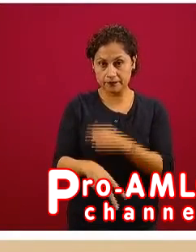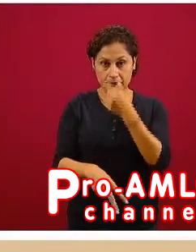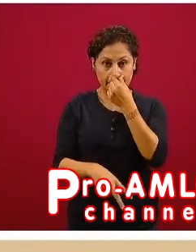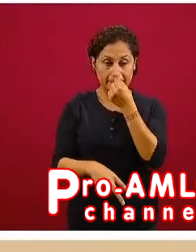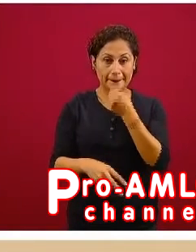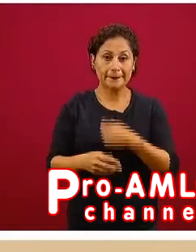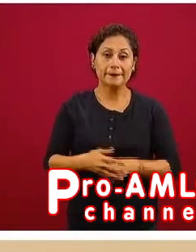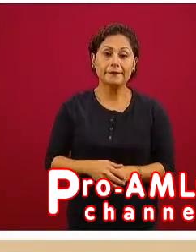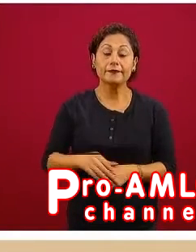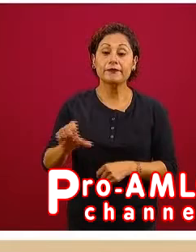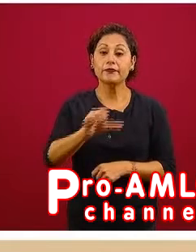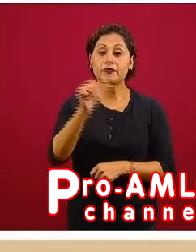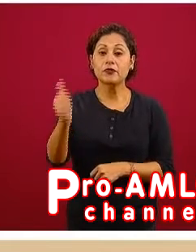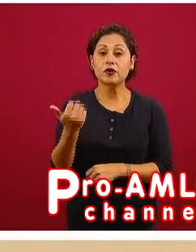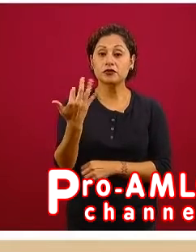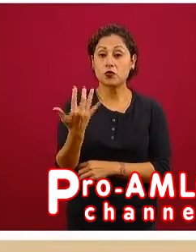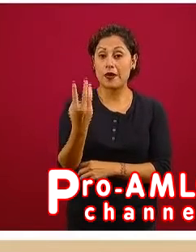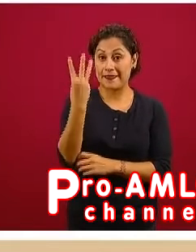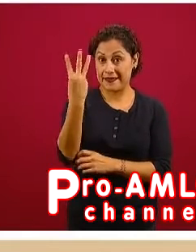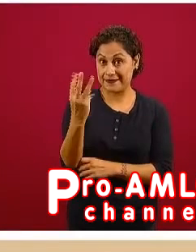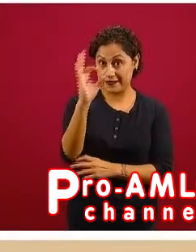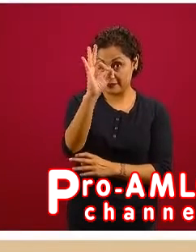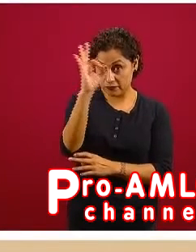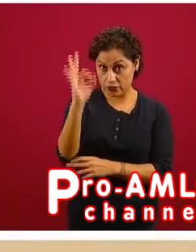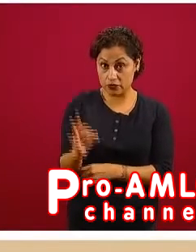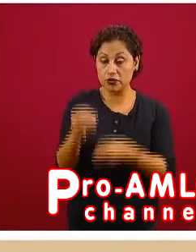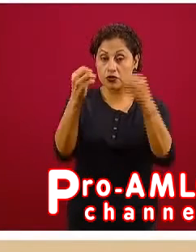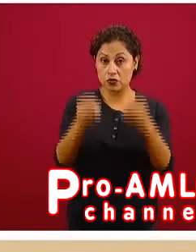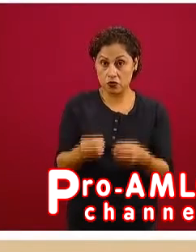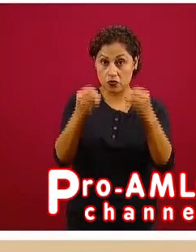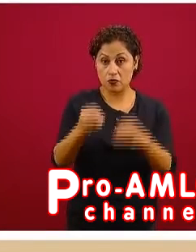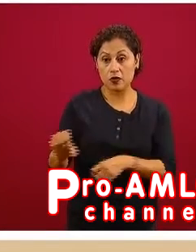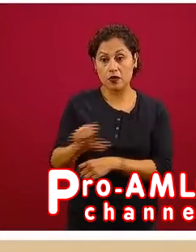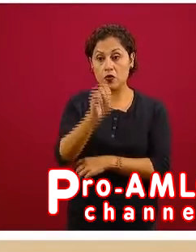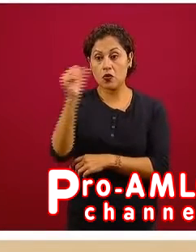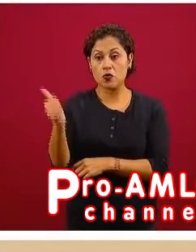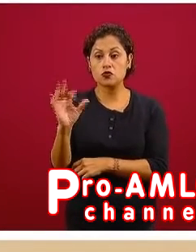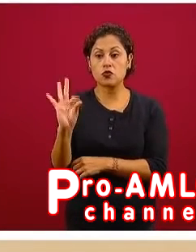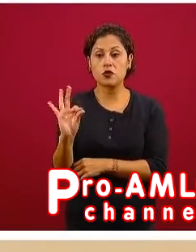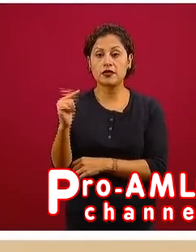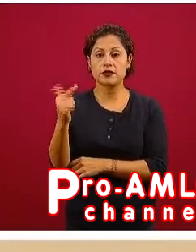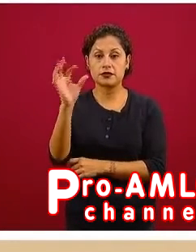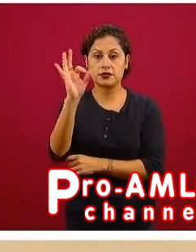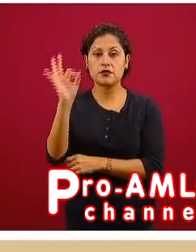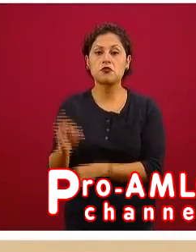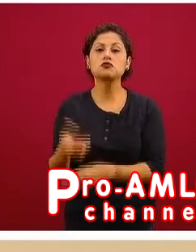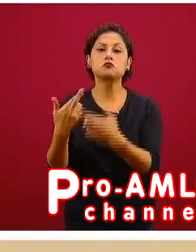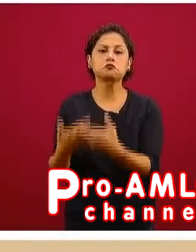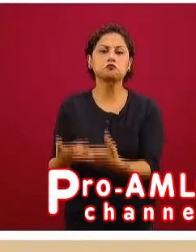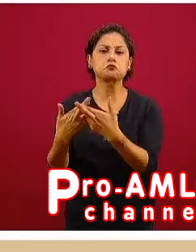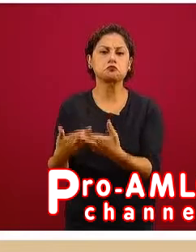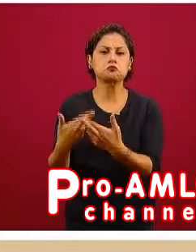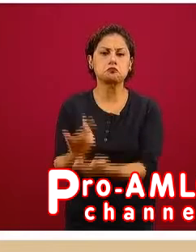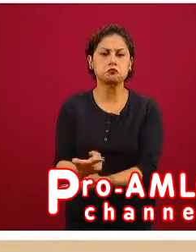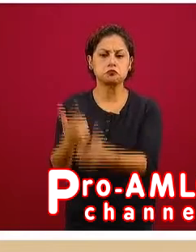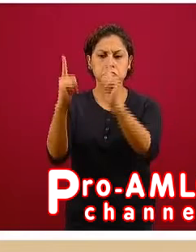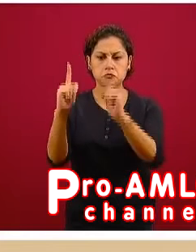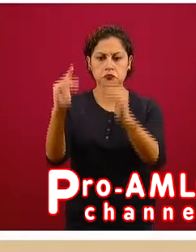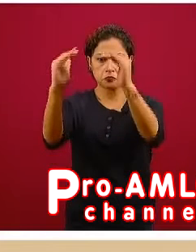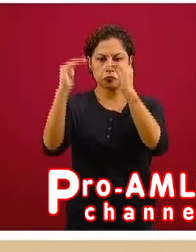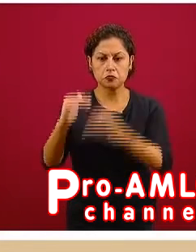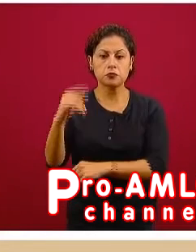tenemos 53% ocupado, 47% todavía vacío. Ahí está Tabasco con